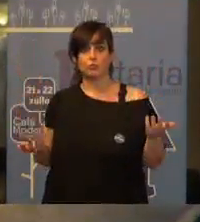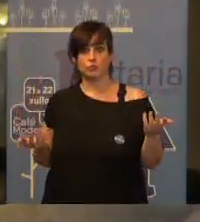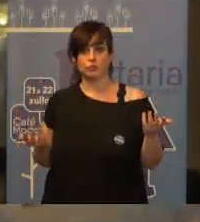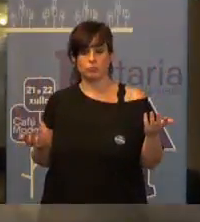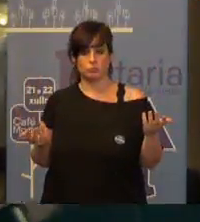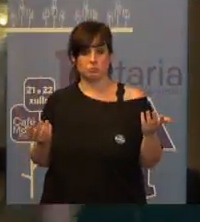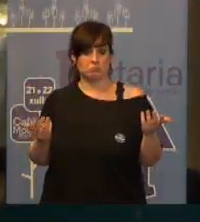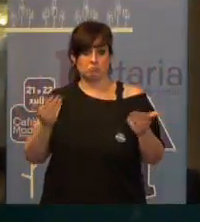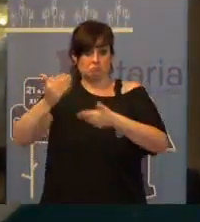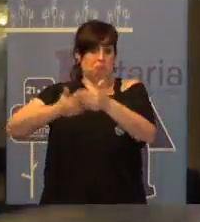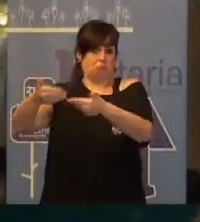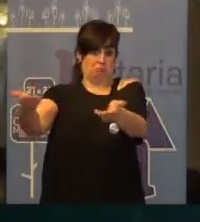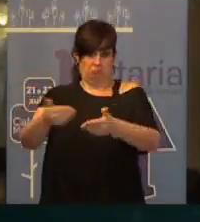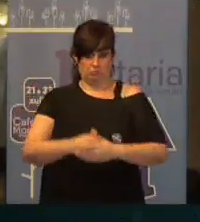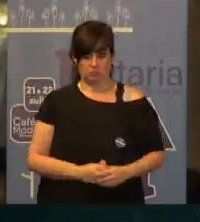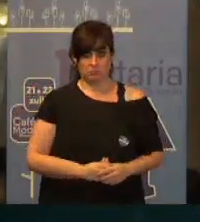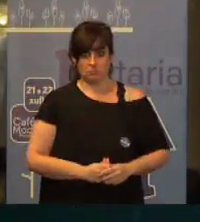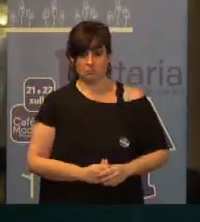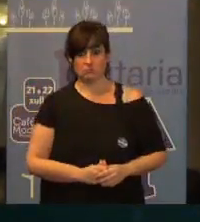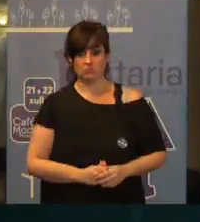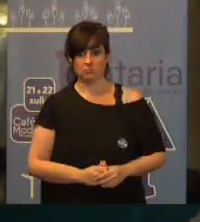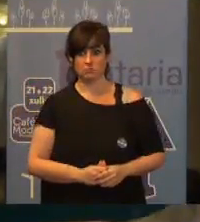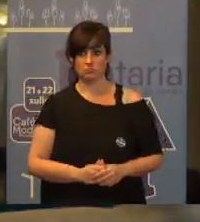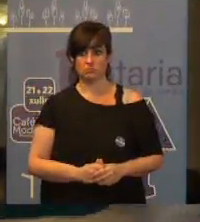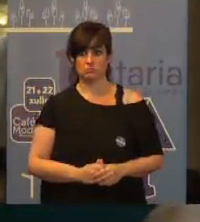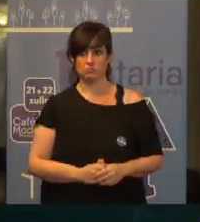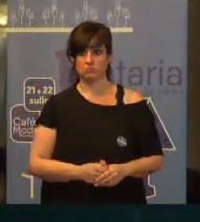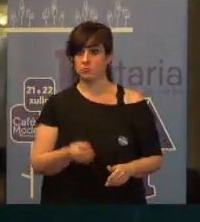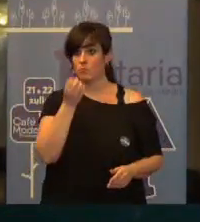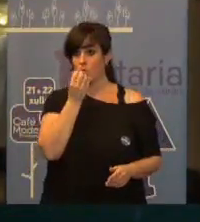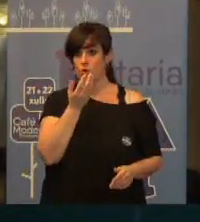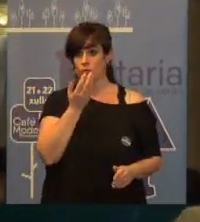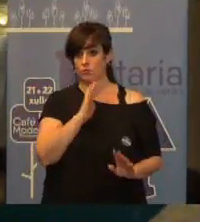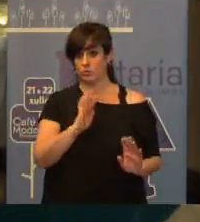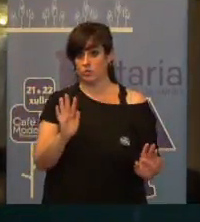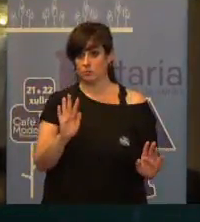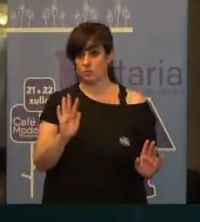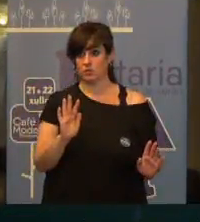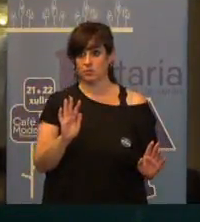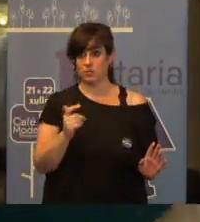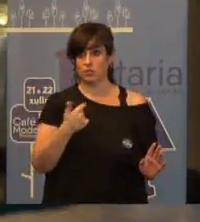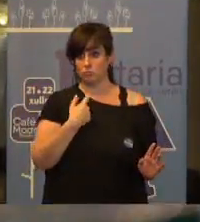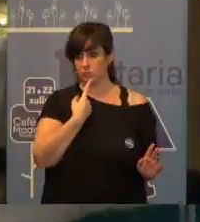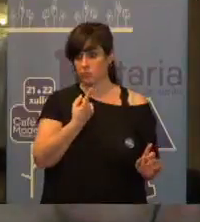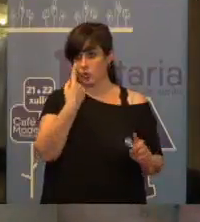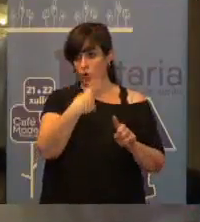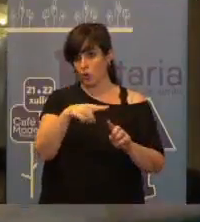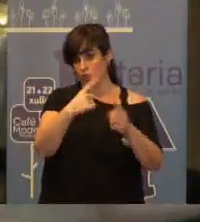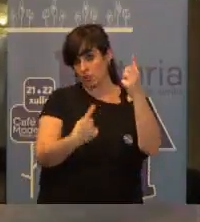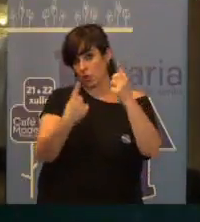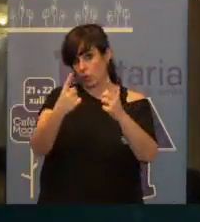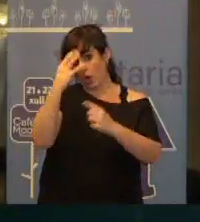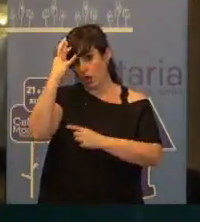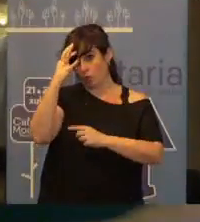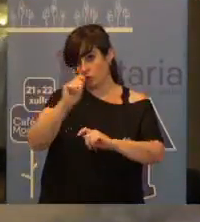non sei, e despois pois xa se verá, non? E bueno, a mí me parece que sí que hai cousas que ilusionan, pero que estamos